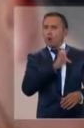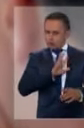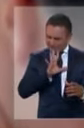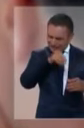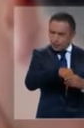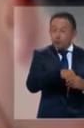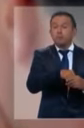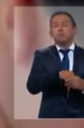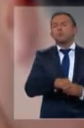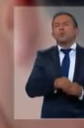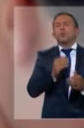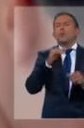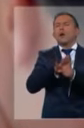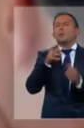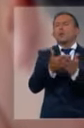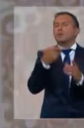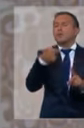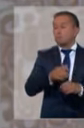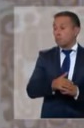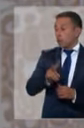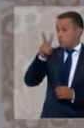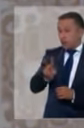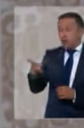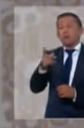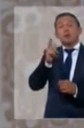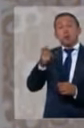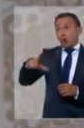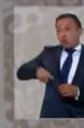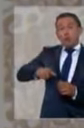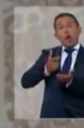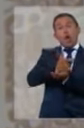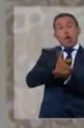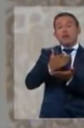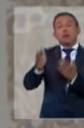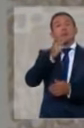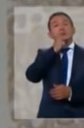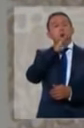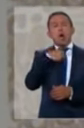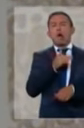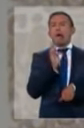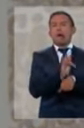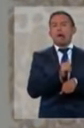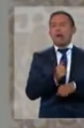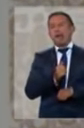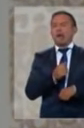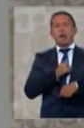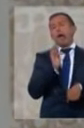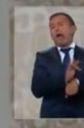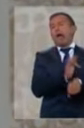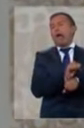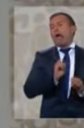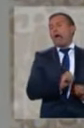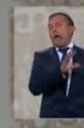el padre y la madre tienen que dejar de ser pasalones y alcahuetes con los hijos. Punto. Y aquí los que me están escuchando, mexicanos, tenemos que cambiar